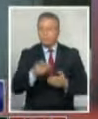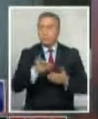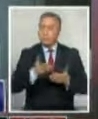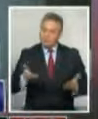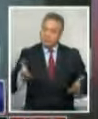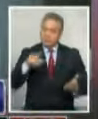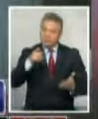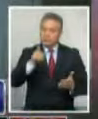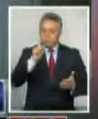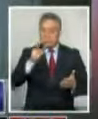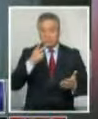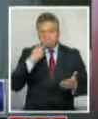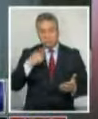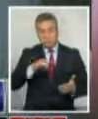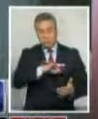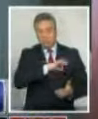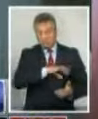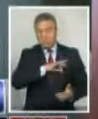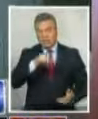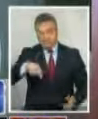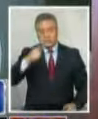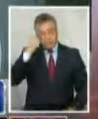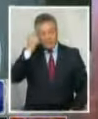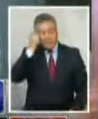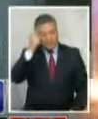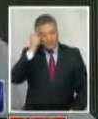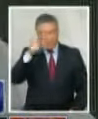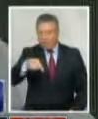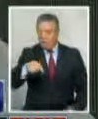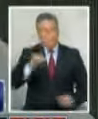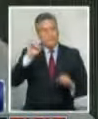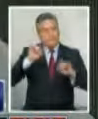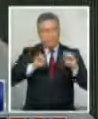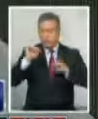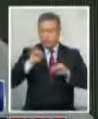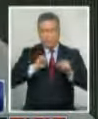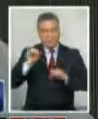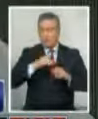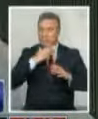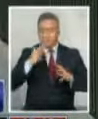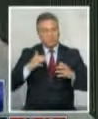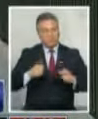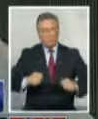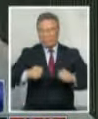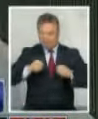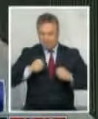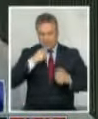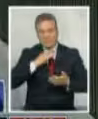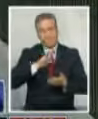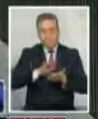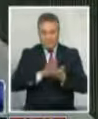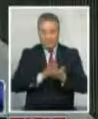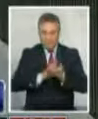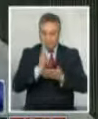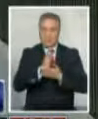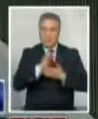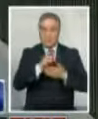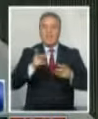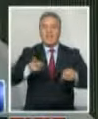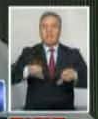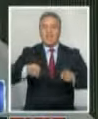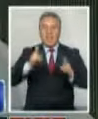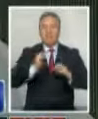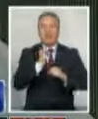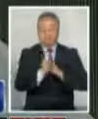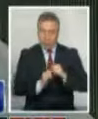ese punto de vista sí, pero Chile, hay que entender que la política exterior chilena es una política que está firmemente basada en el derecho internacional, y desde ese